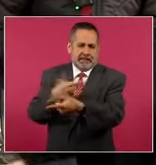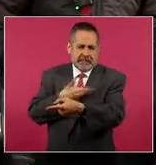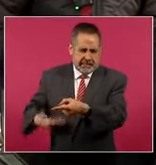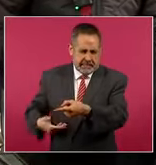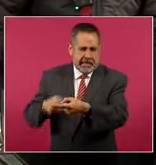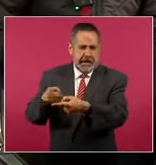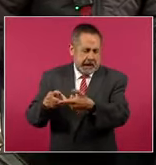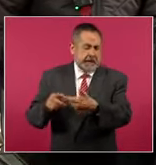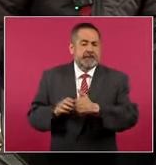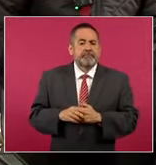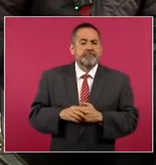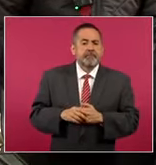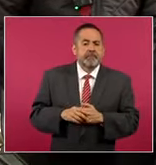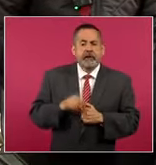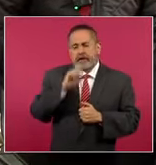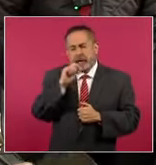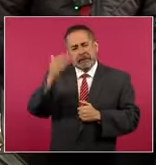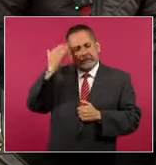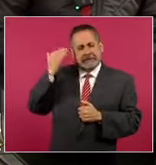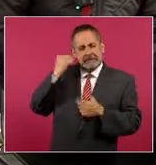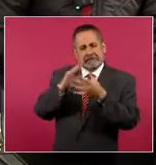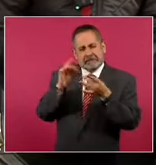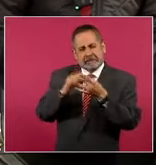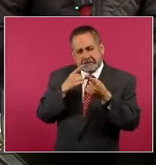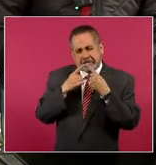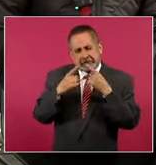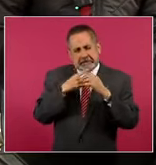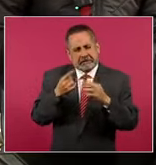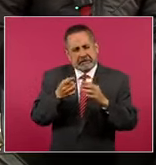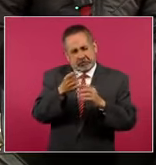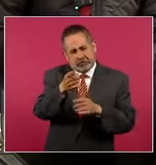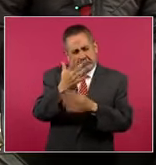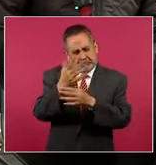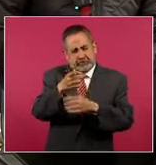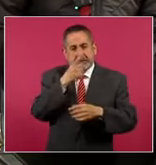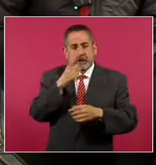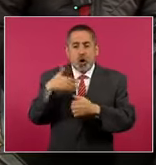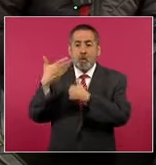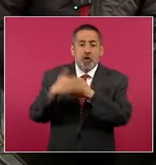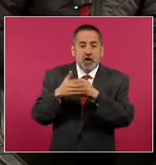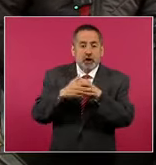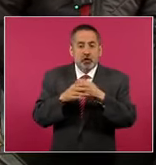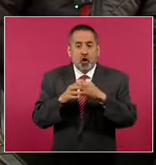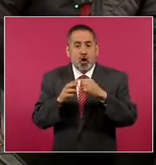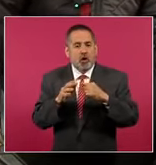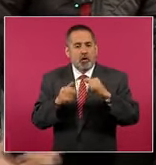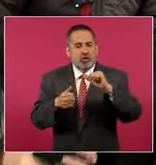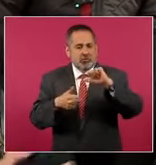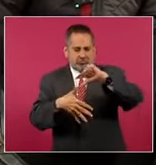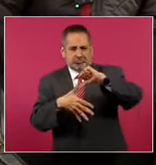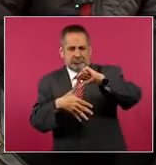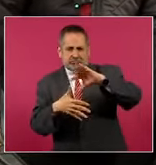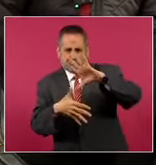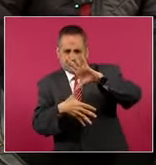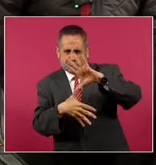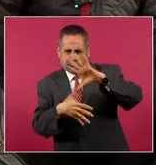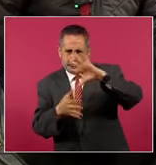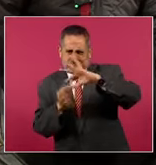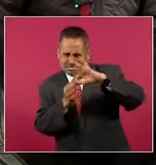También ha comentado en el pasado, reciente, en las últimas semanas, este proyecto de integración que tiene para América en